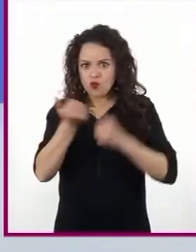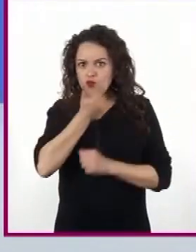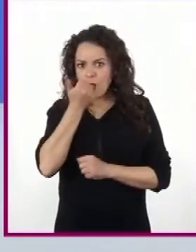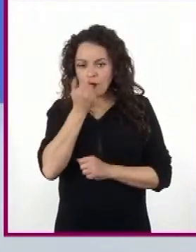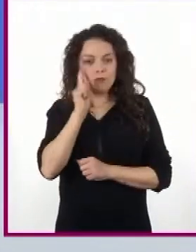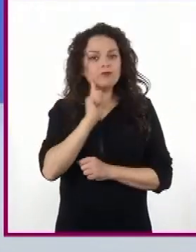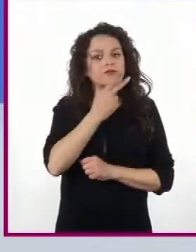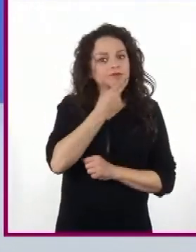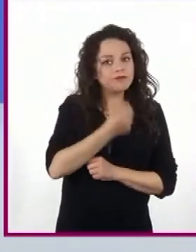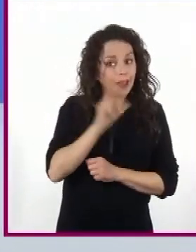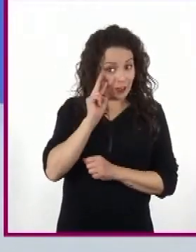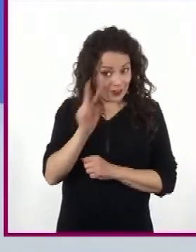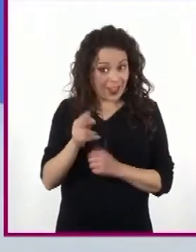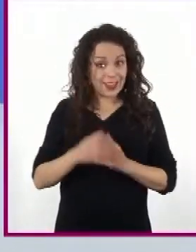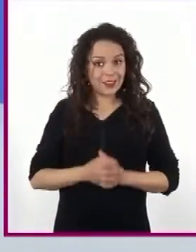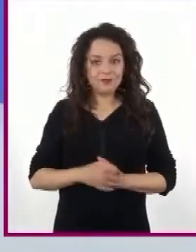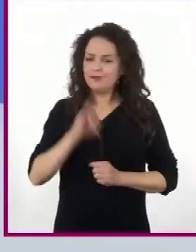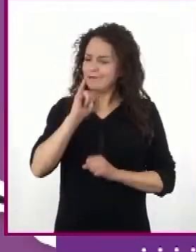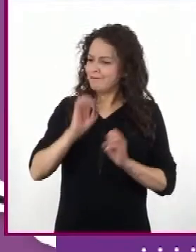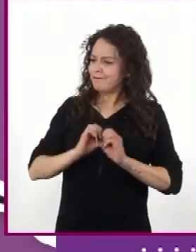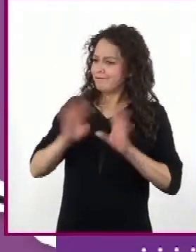alumnos? Claro que sí.